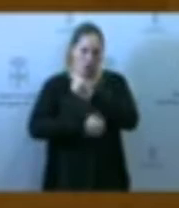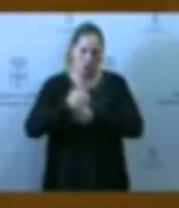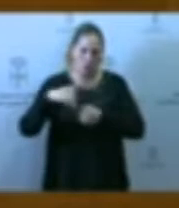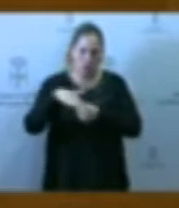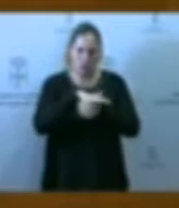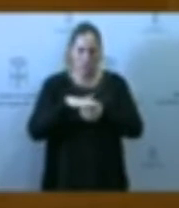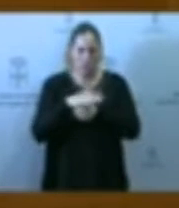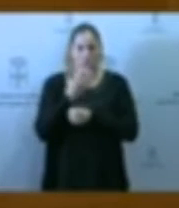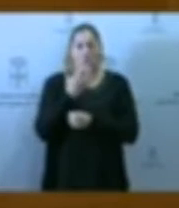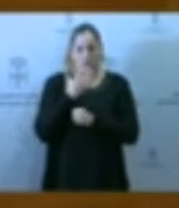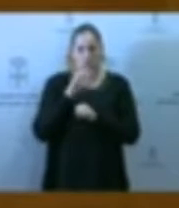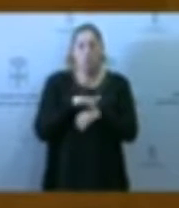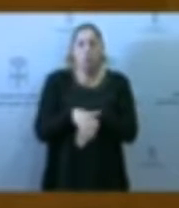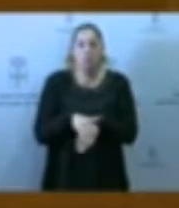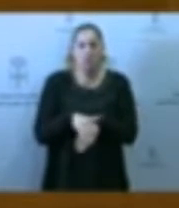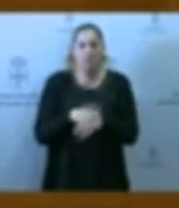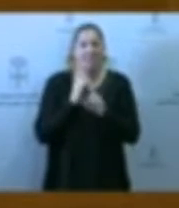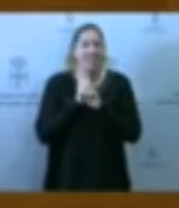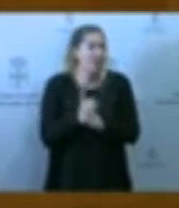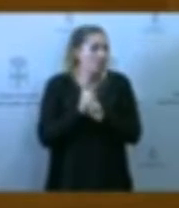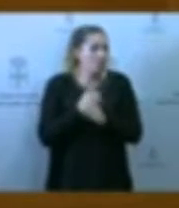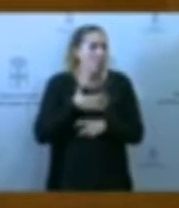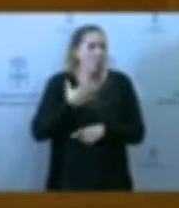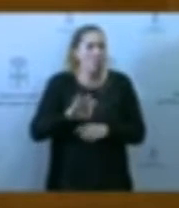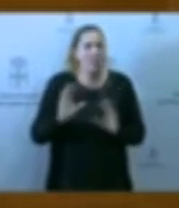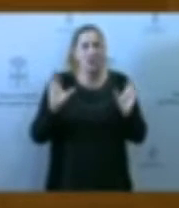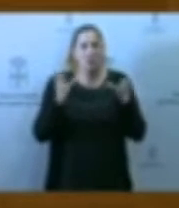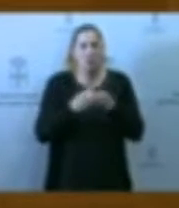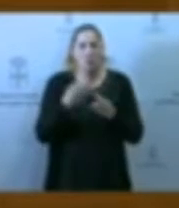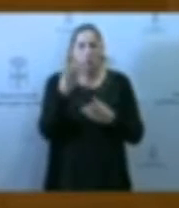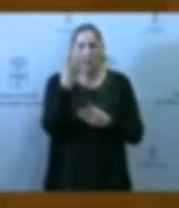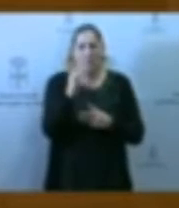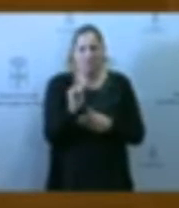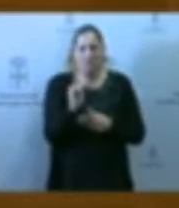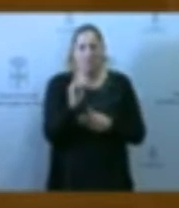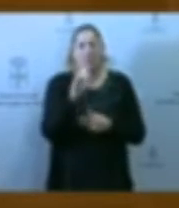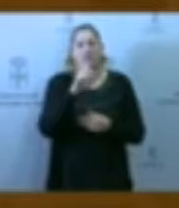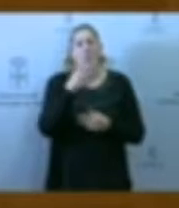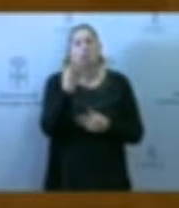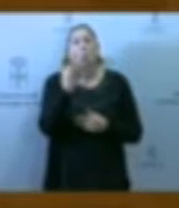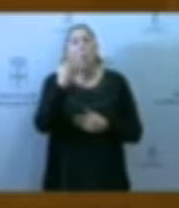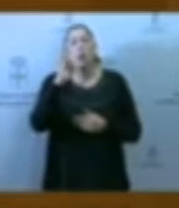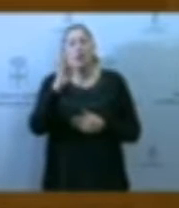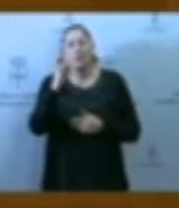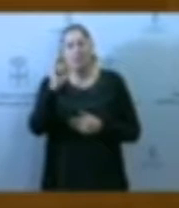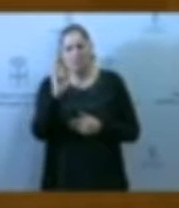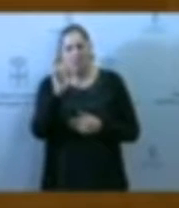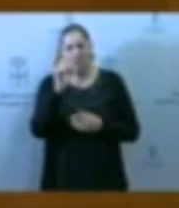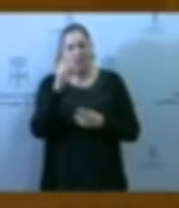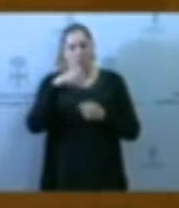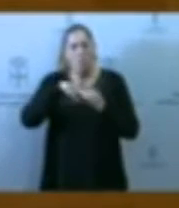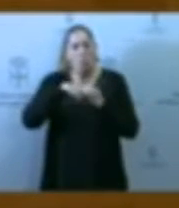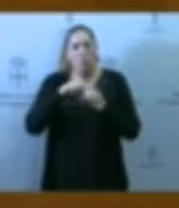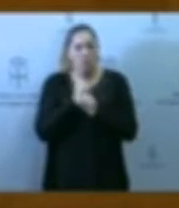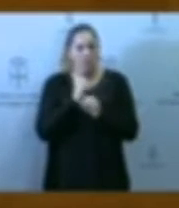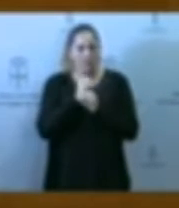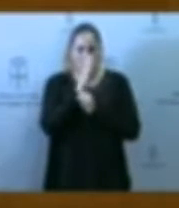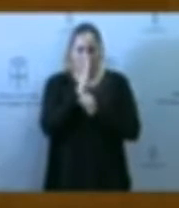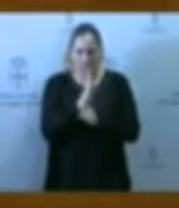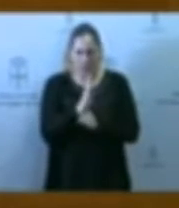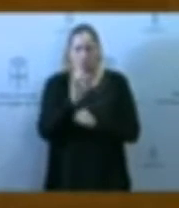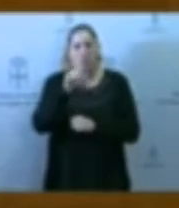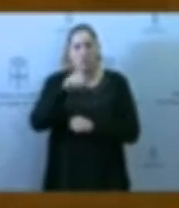En el caso del transporte, se podría afectar un colectivo de más de 40.000 puestos de transporte de mercancías, 40.000 puestos de trabajo directos e